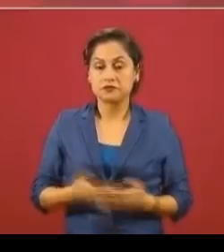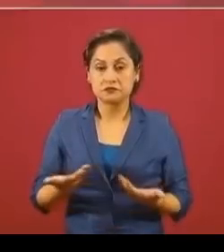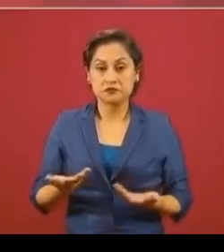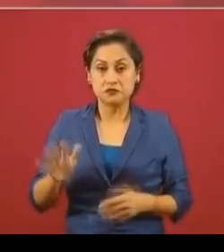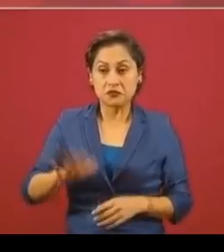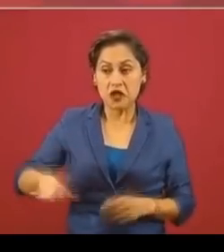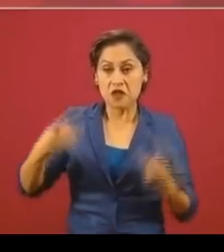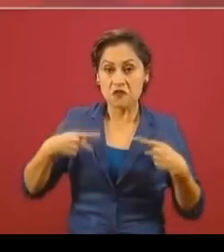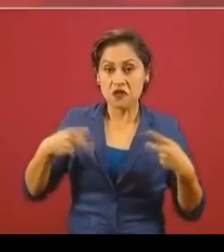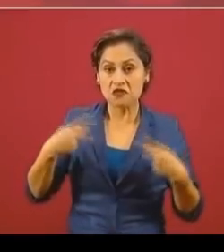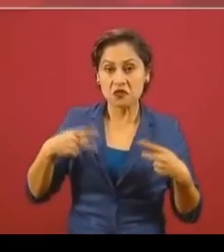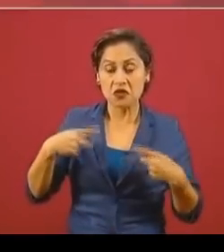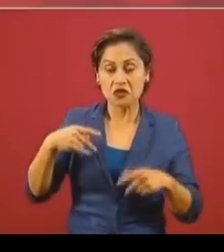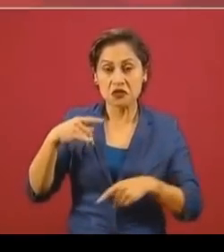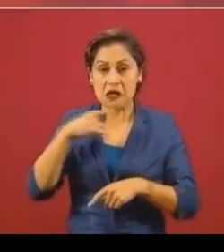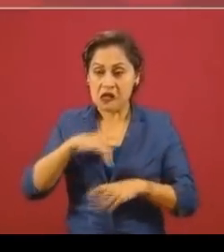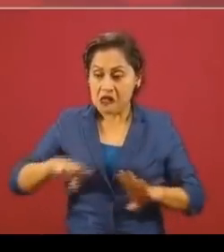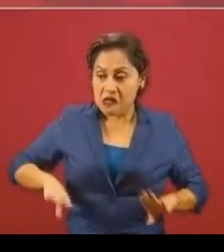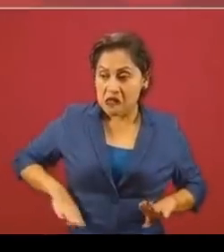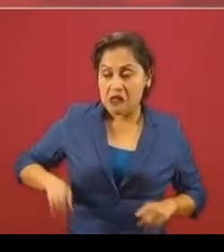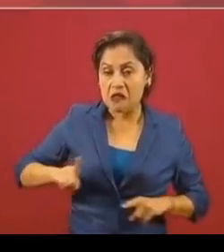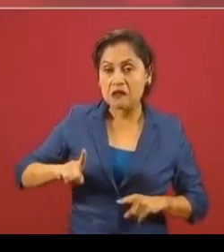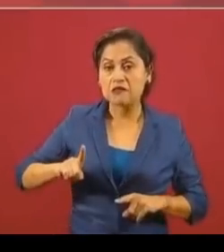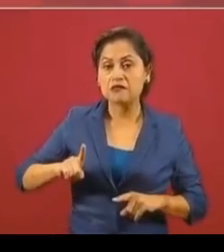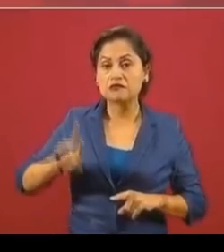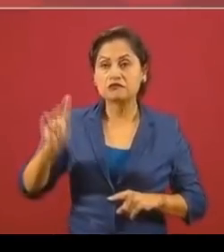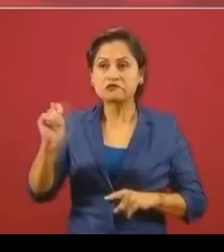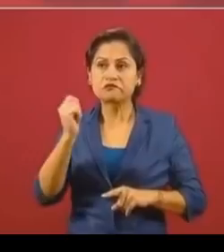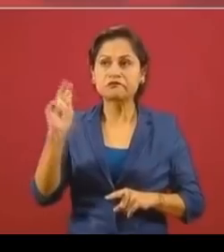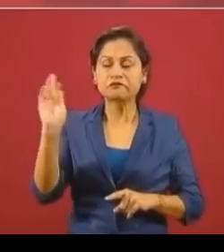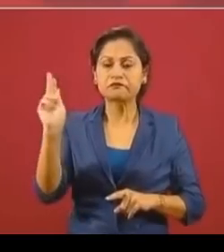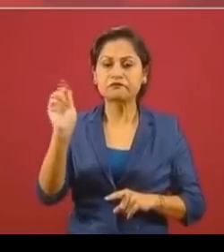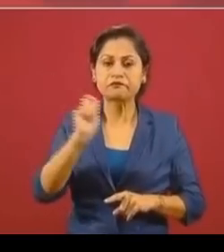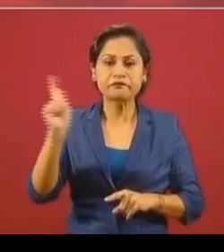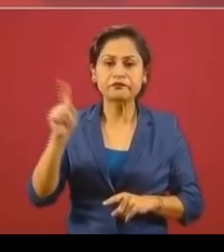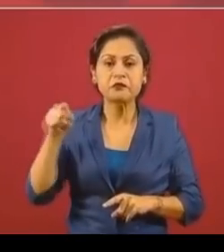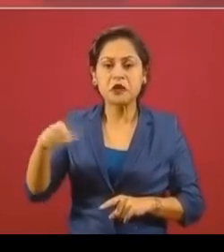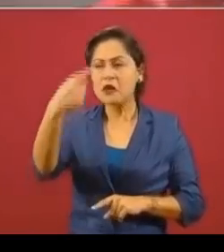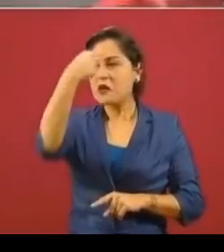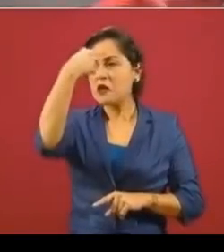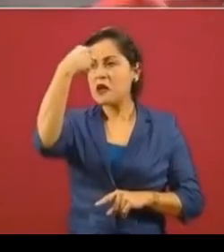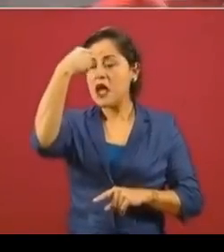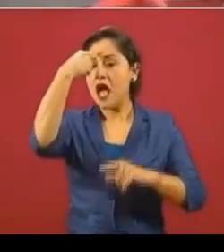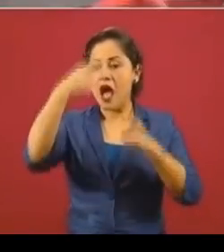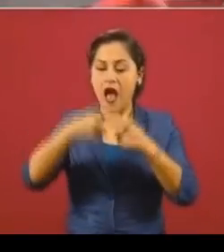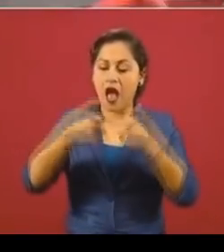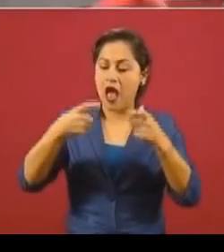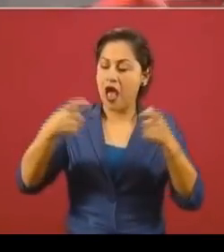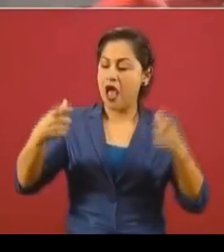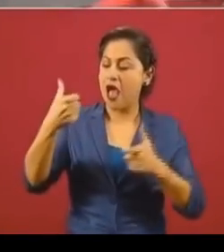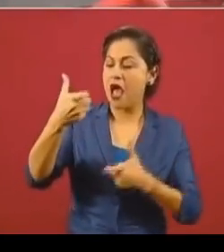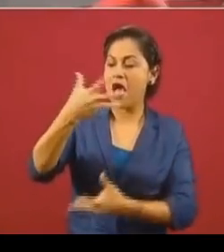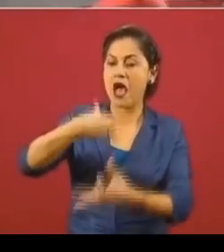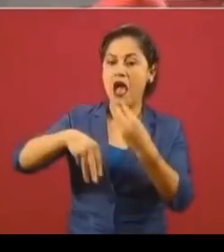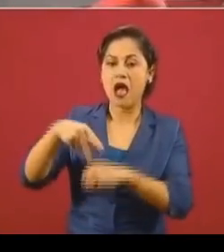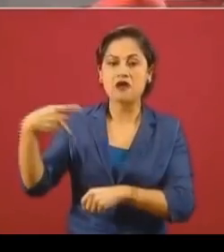básico para ellos era el crecimiento económico, el llamado Producto